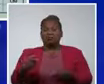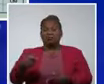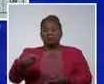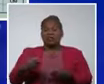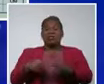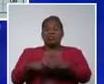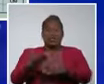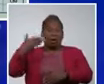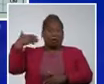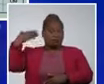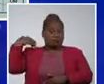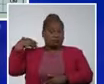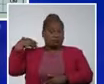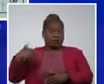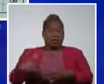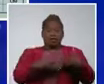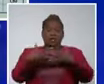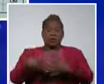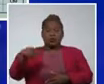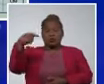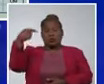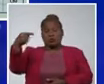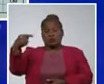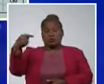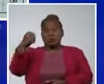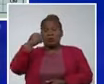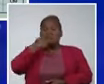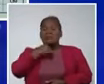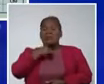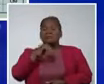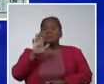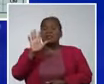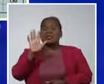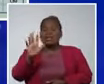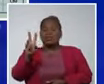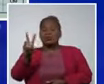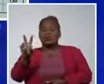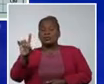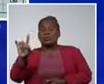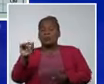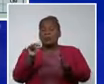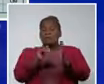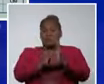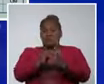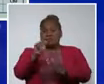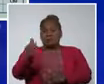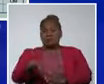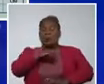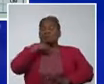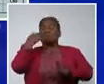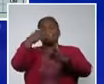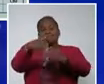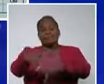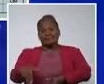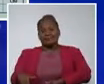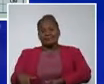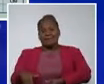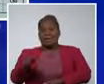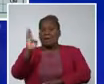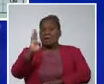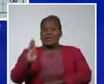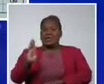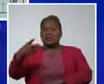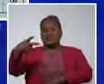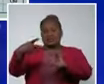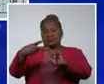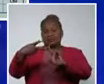Estados Unidos con más de 529.000 personas que han perdido la vida. Brasil, que ya